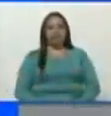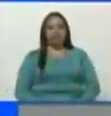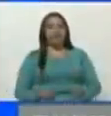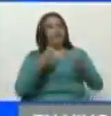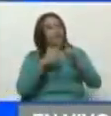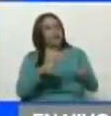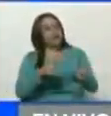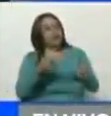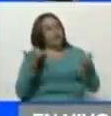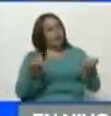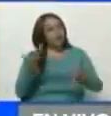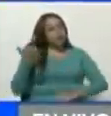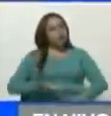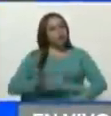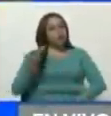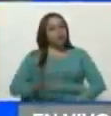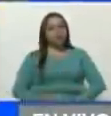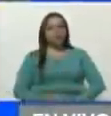lo siguiente: